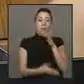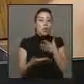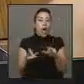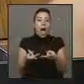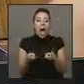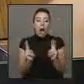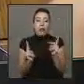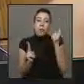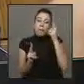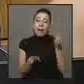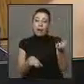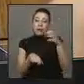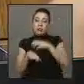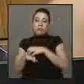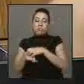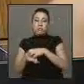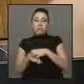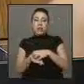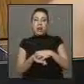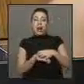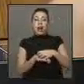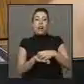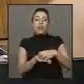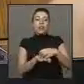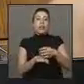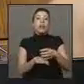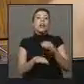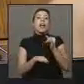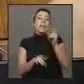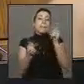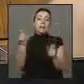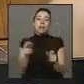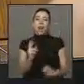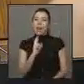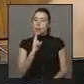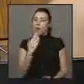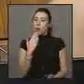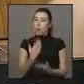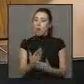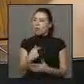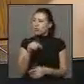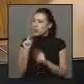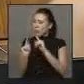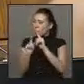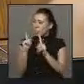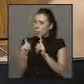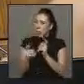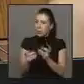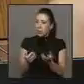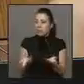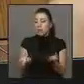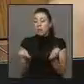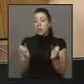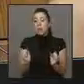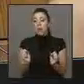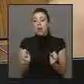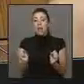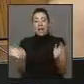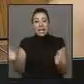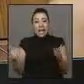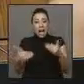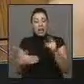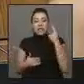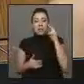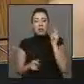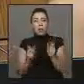autorizadas para transportar carga y personas. Y la respuesta fue, cuando hicimos las consultas, bueno, pueden llevar las cargas,